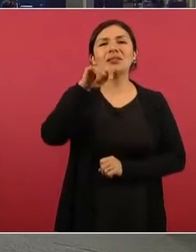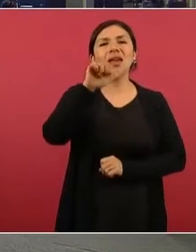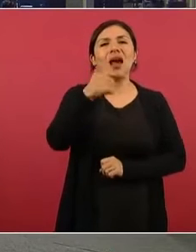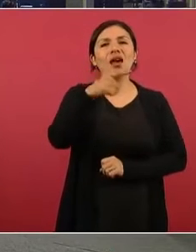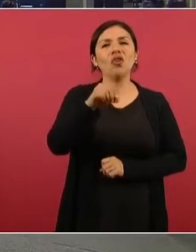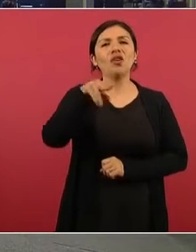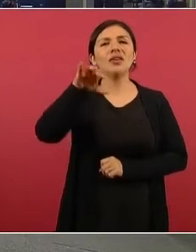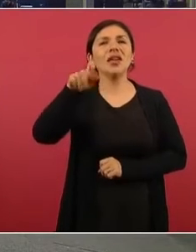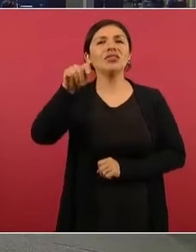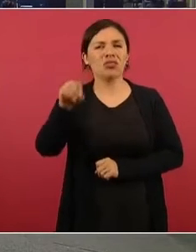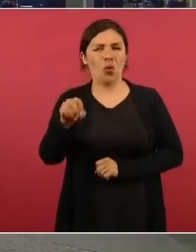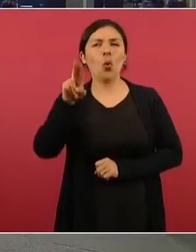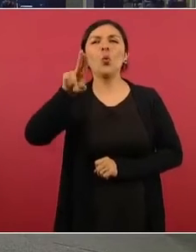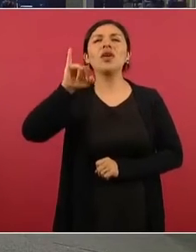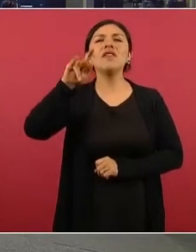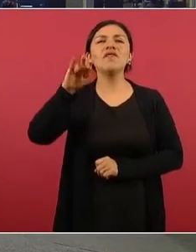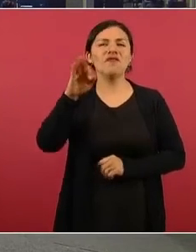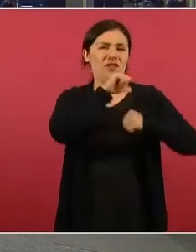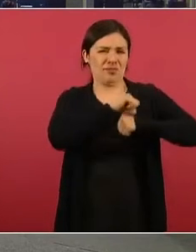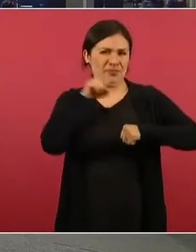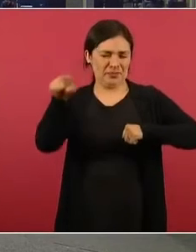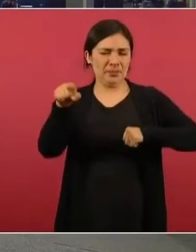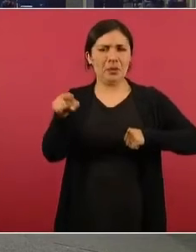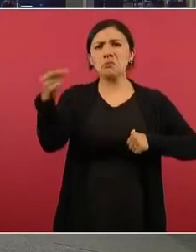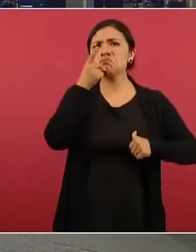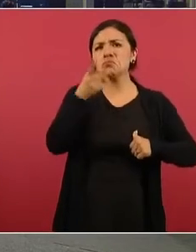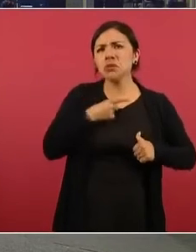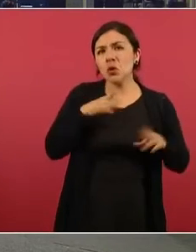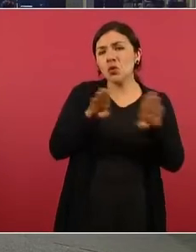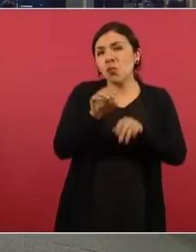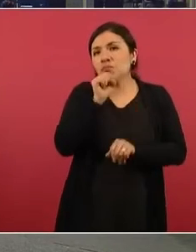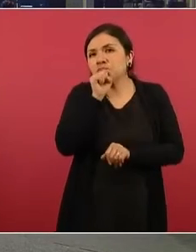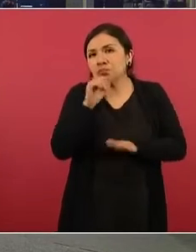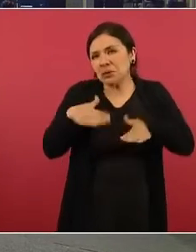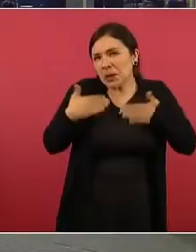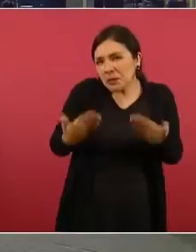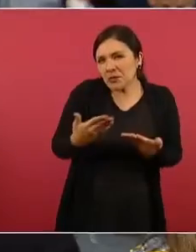Unidad de Inteligencia Financiera, y me hablaba, no sé si en confidencia